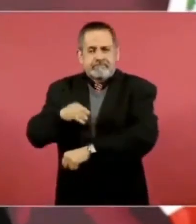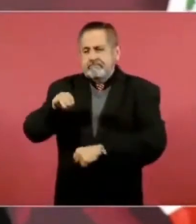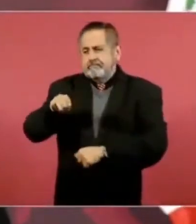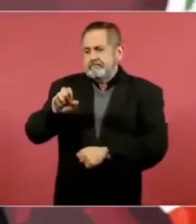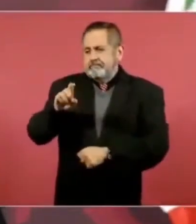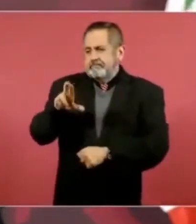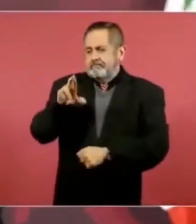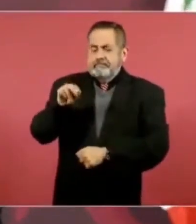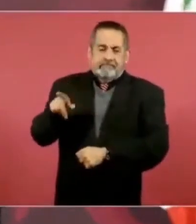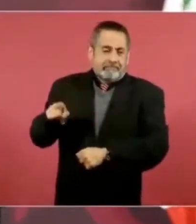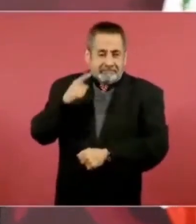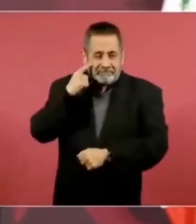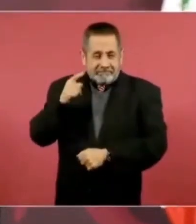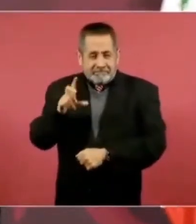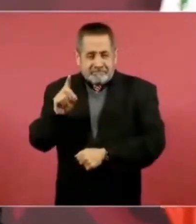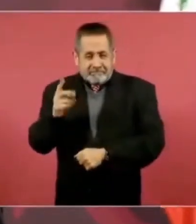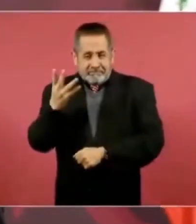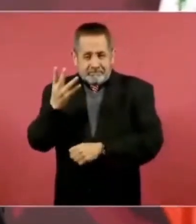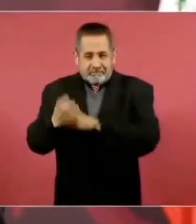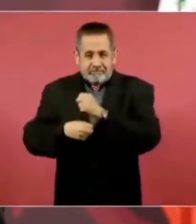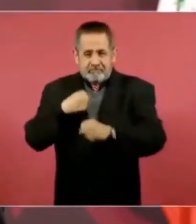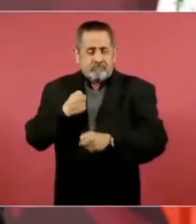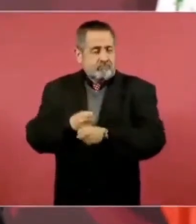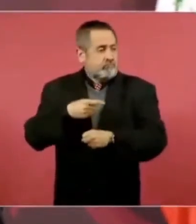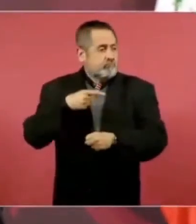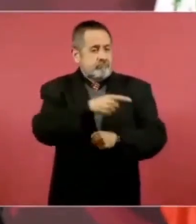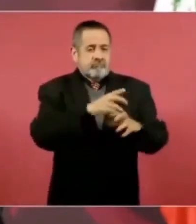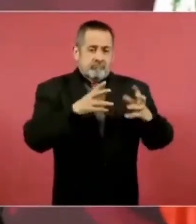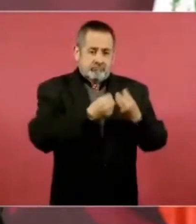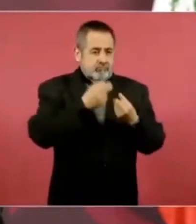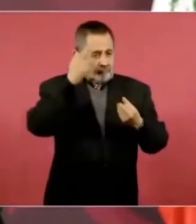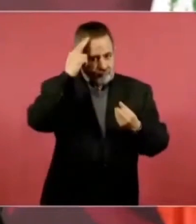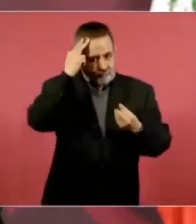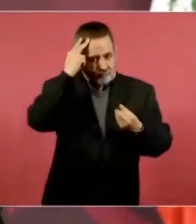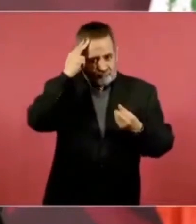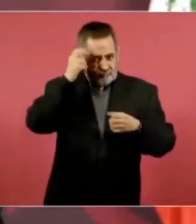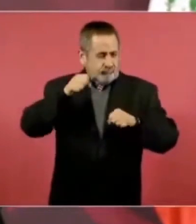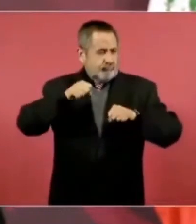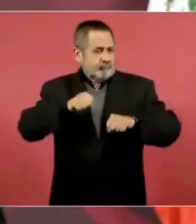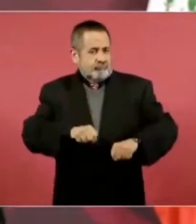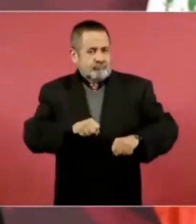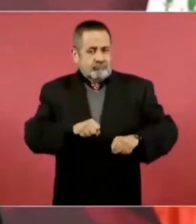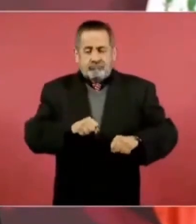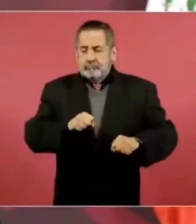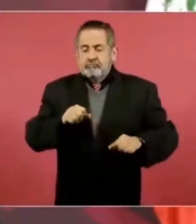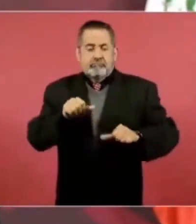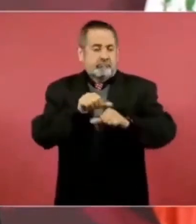Imagínense, 34 años de dictadura porfirista, llega él,